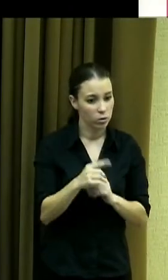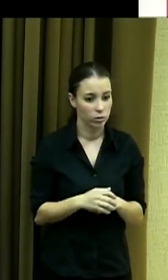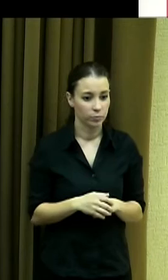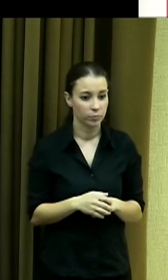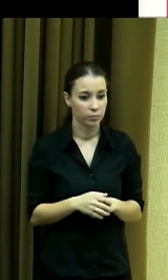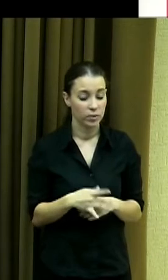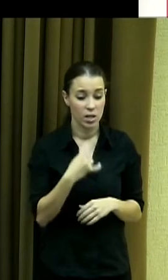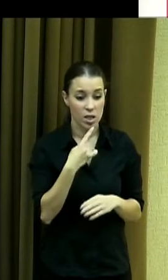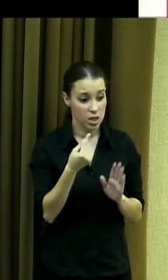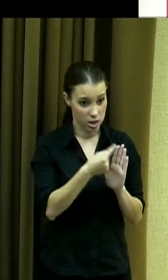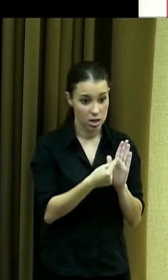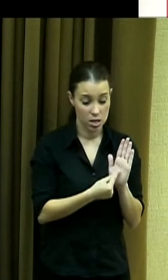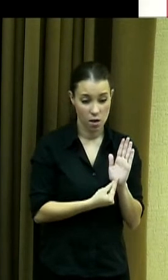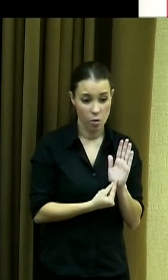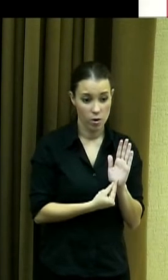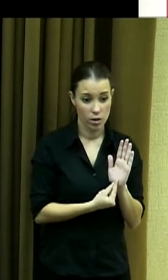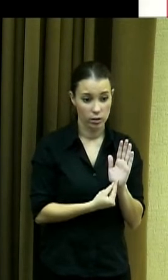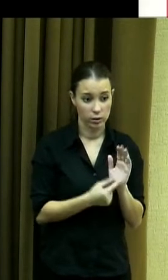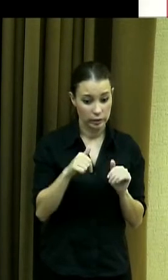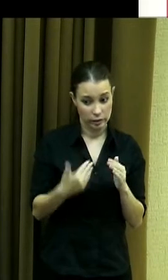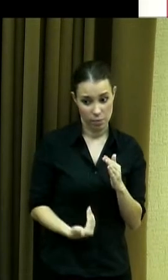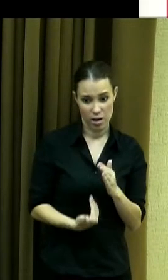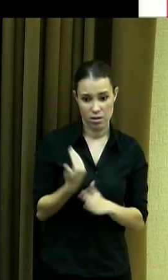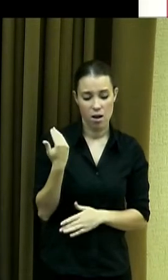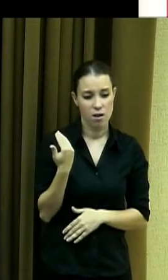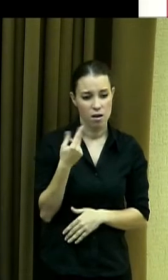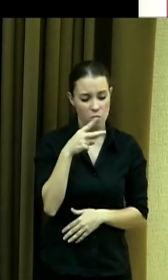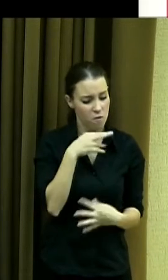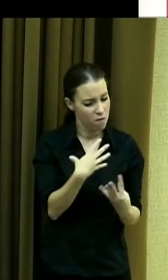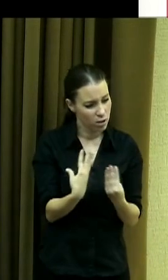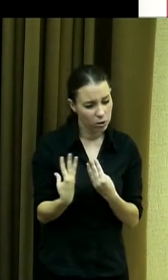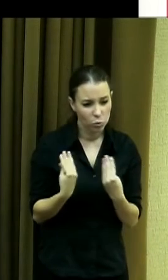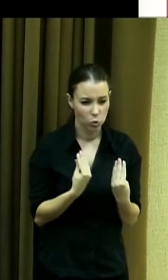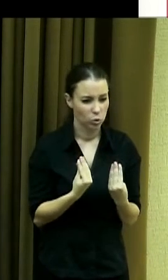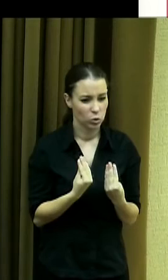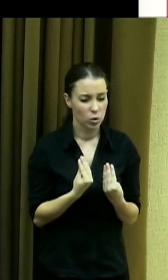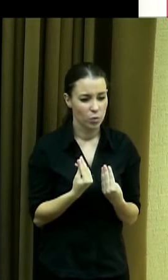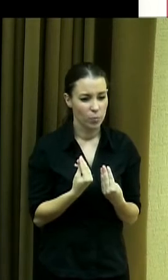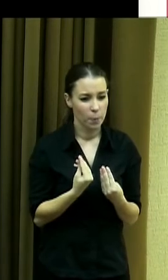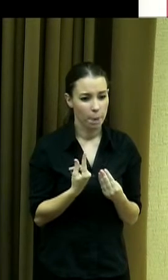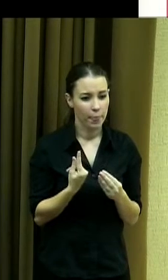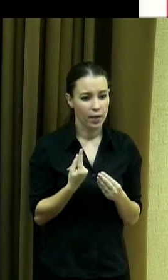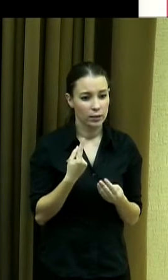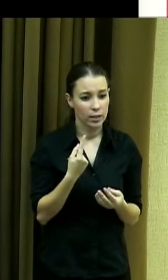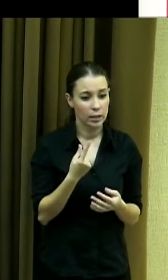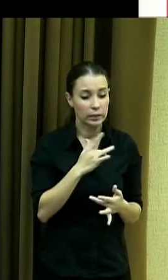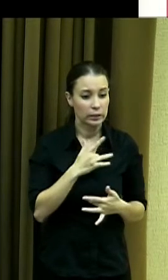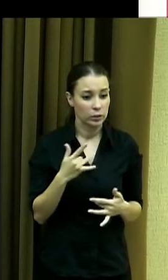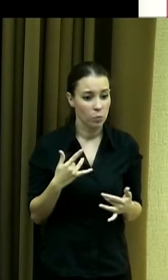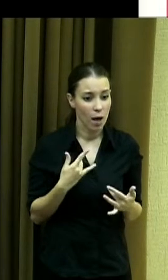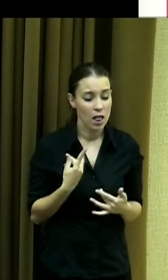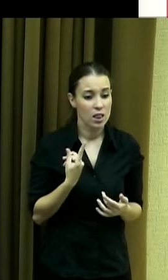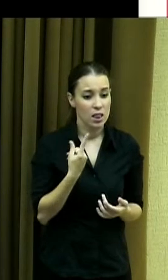Hablar de indicadores, yo creo que esta mañana se ha hablado ya bastante de qué señales nos alertan o nos